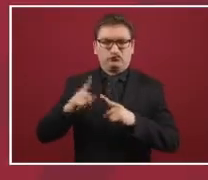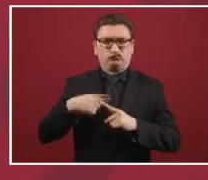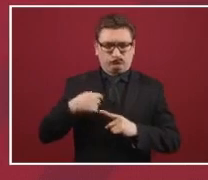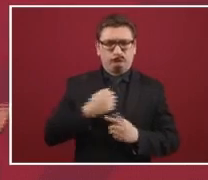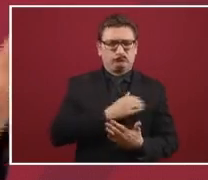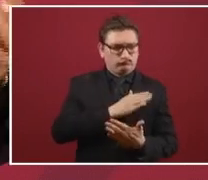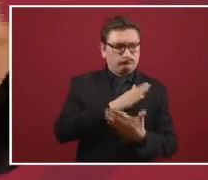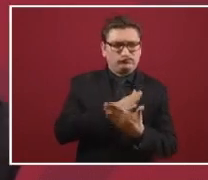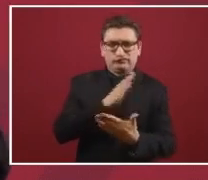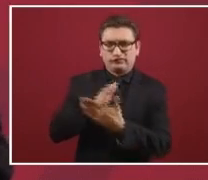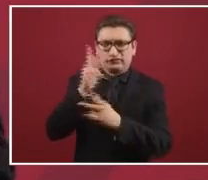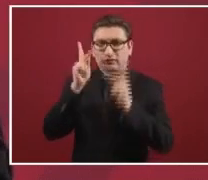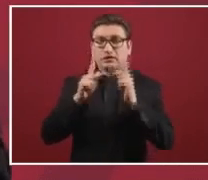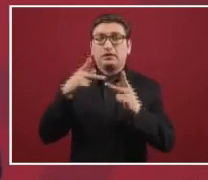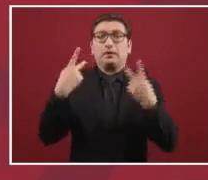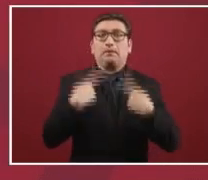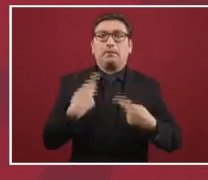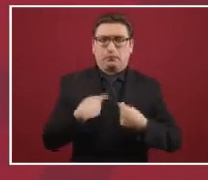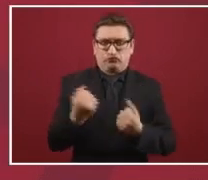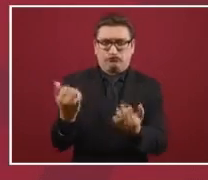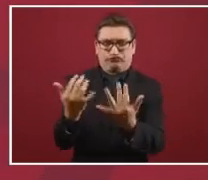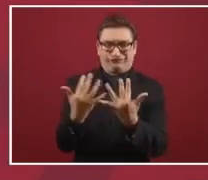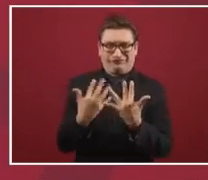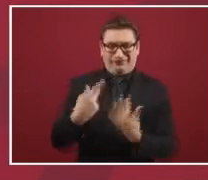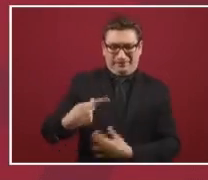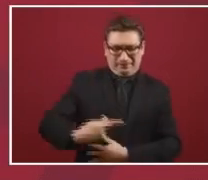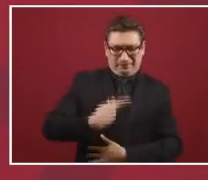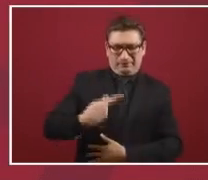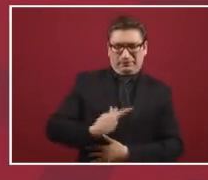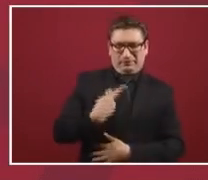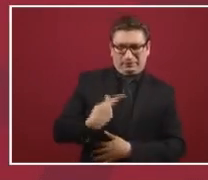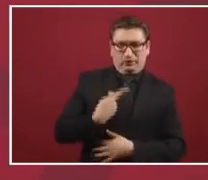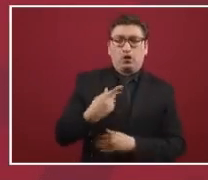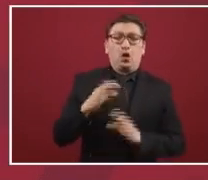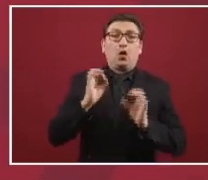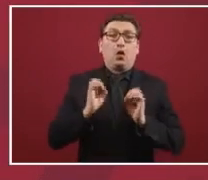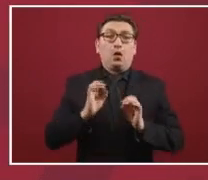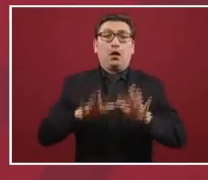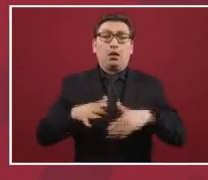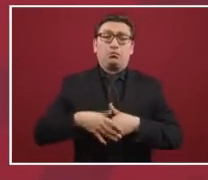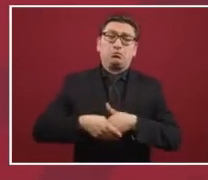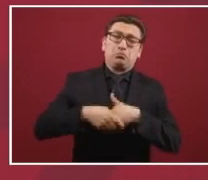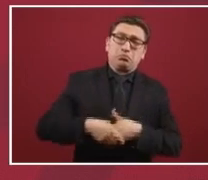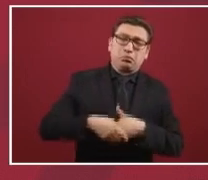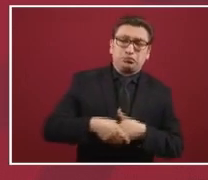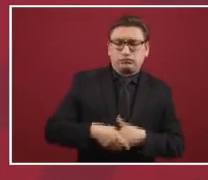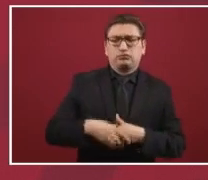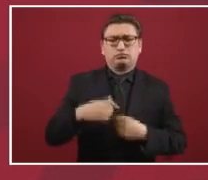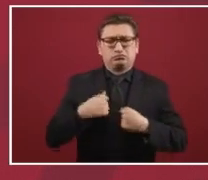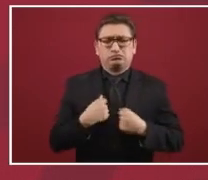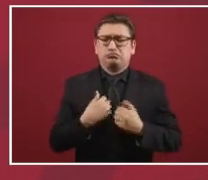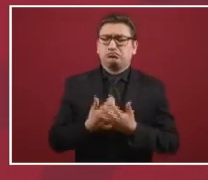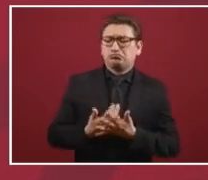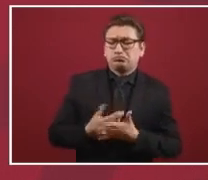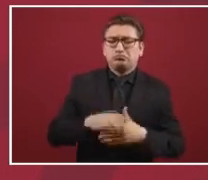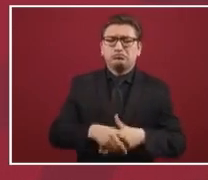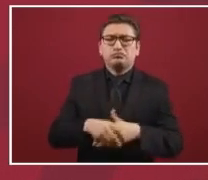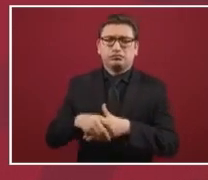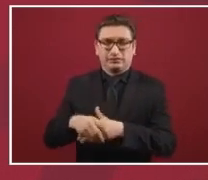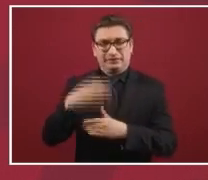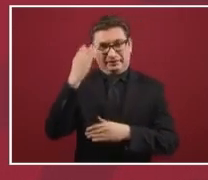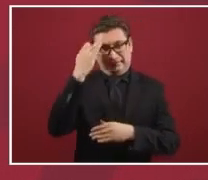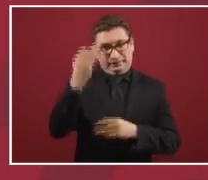a hacerme planteamientos o a saludarme, y me detengo poco